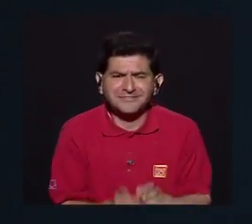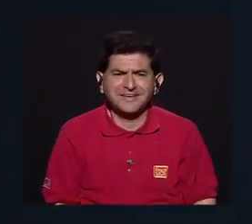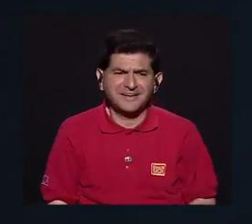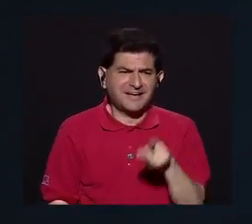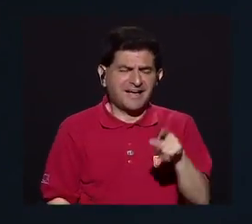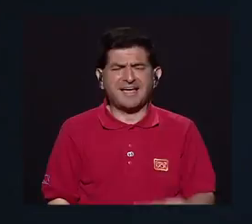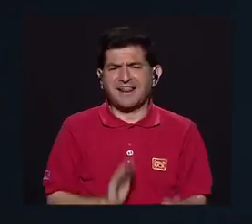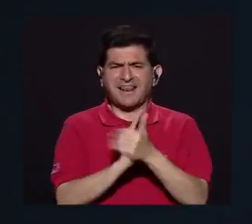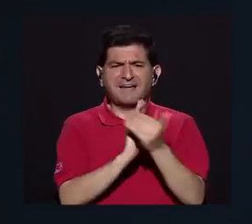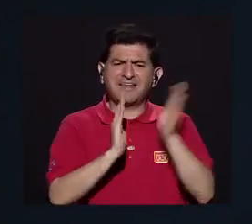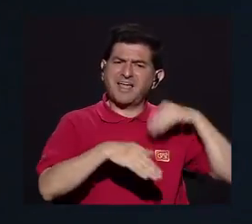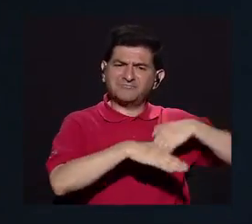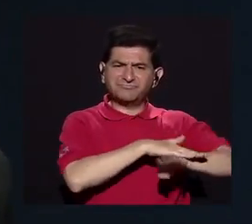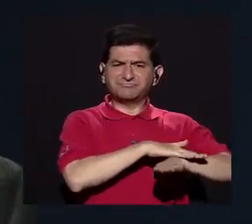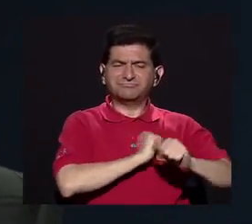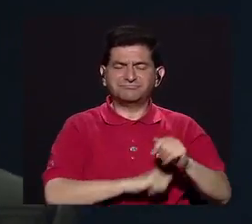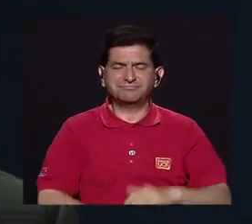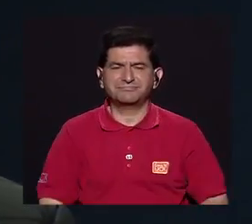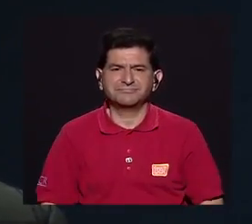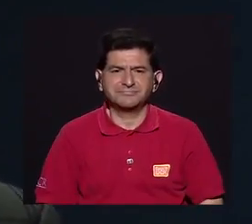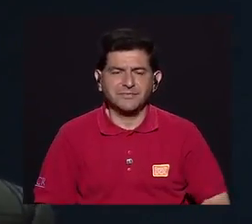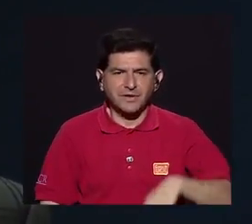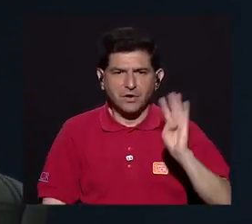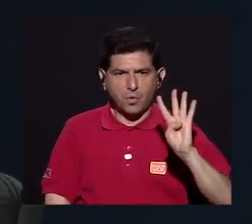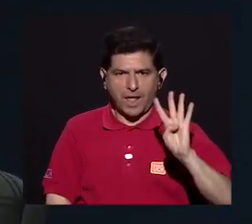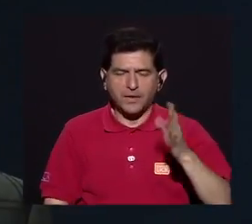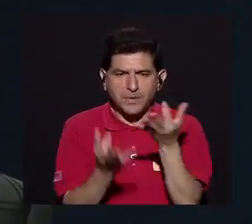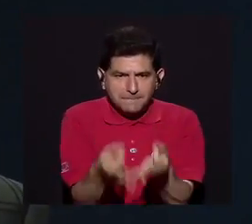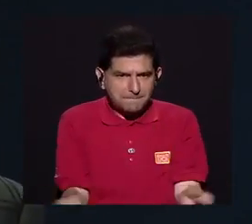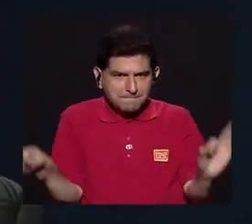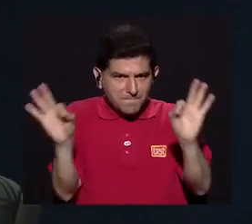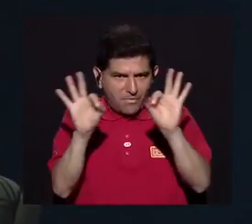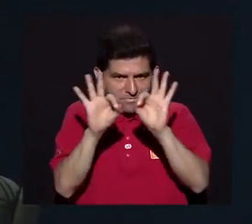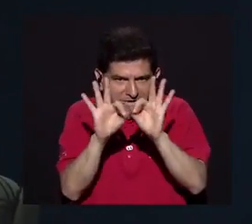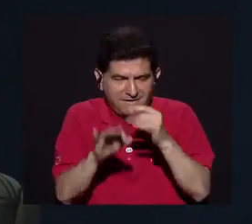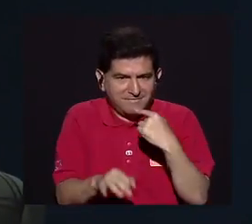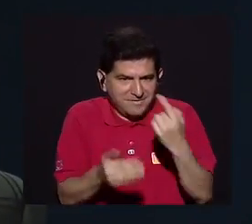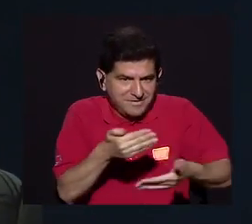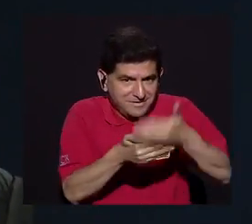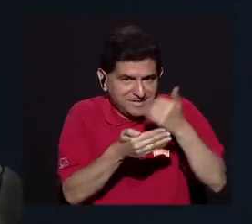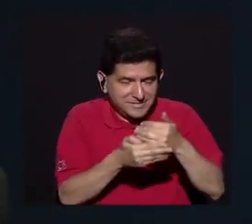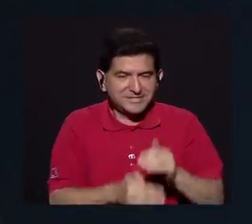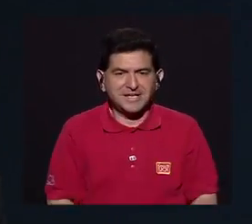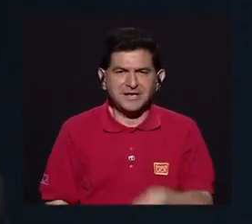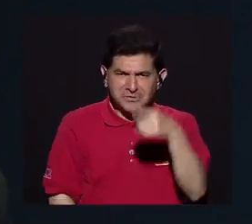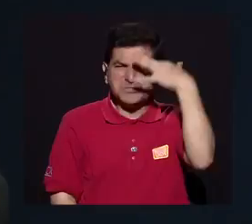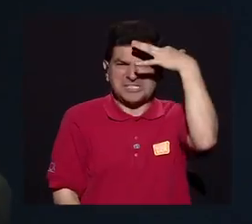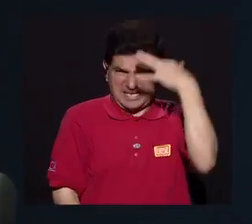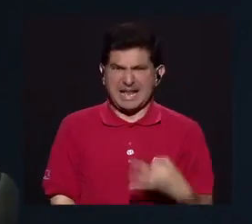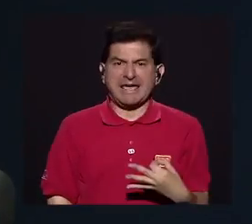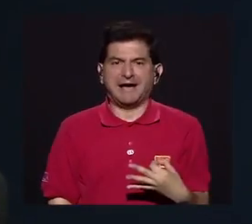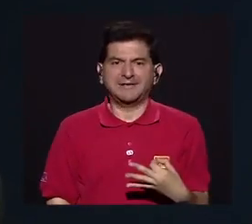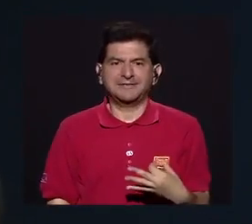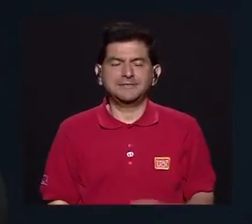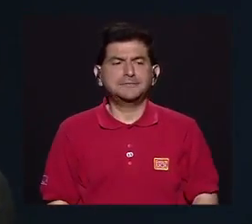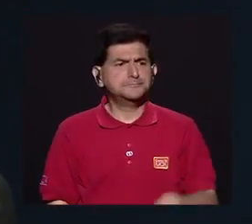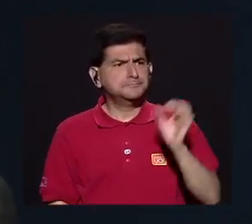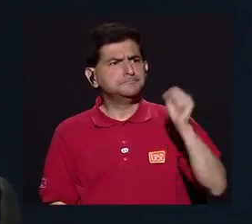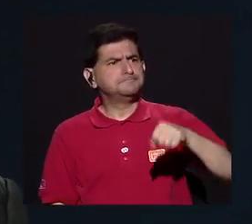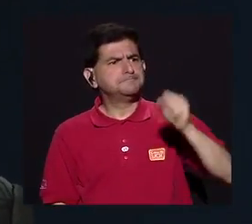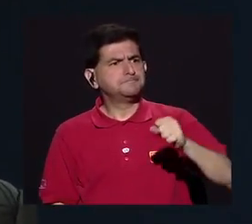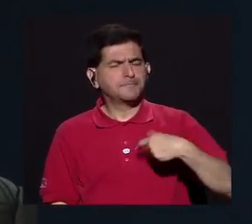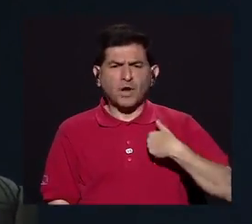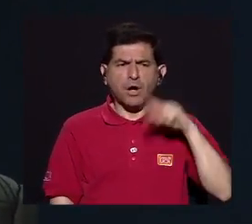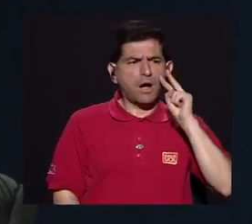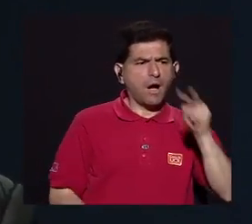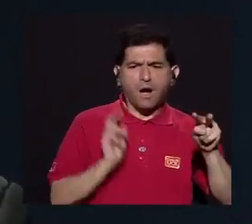uh-huh, a guardar su talento. 4, la importancia de lo que decíamos, de creértelo, dices, bueno,